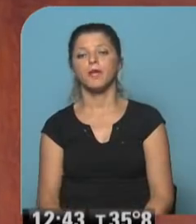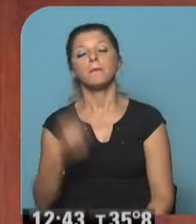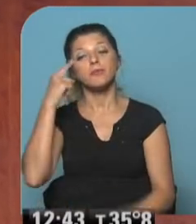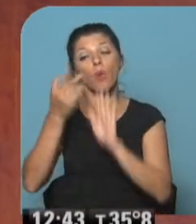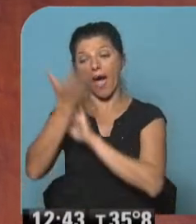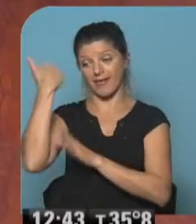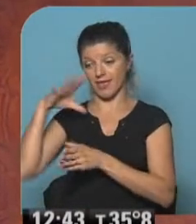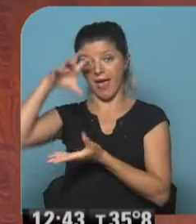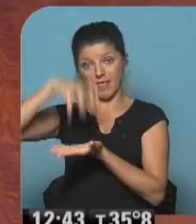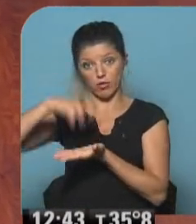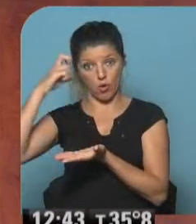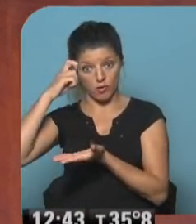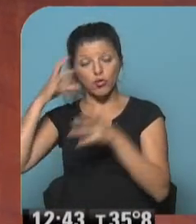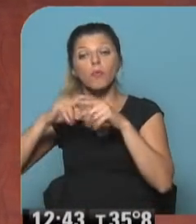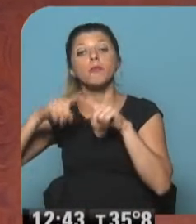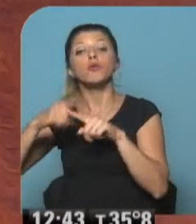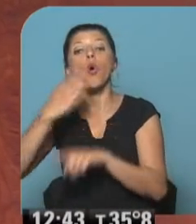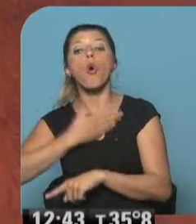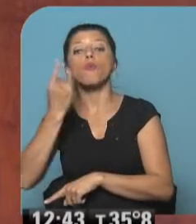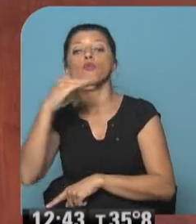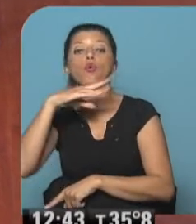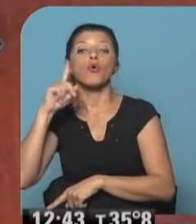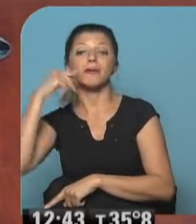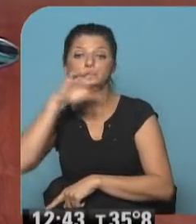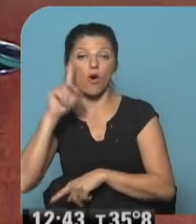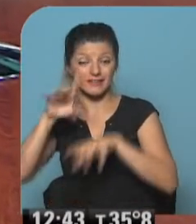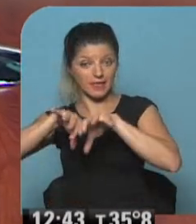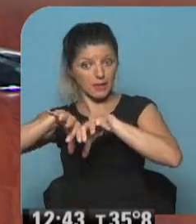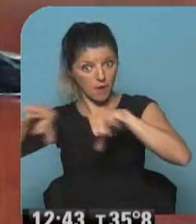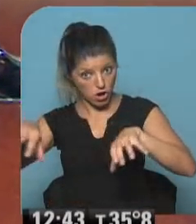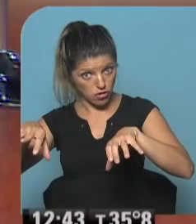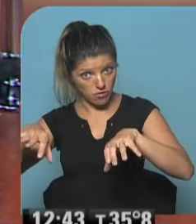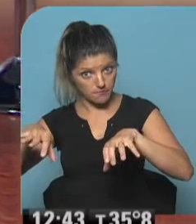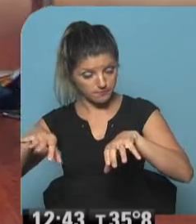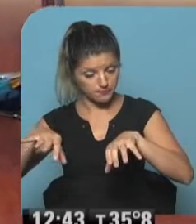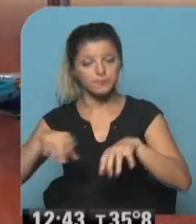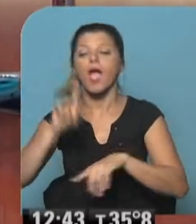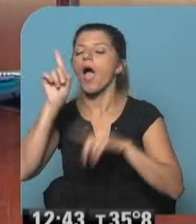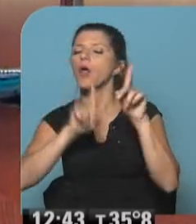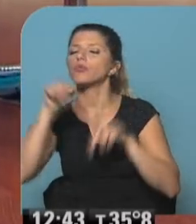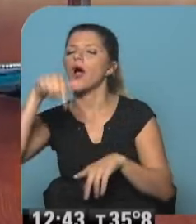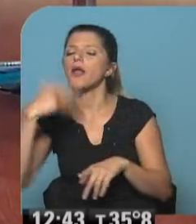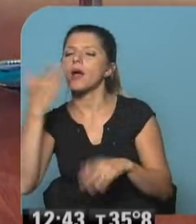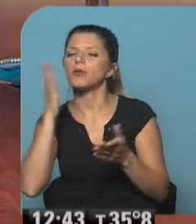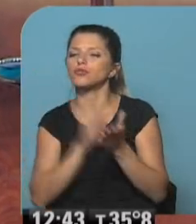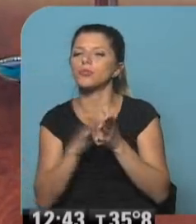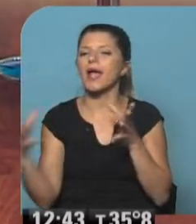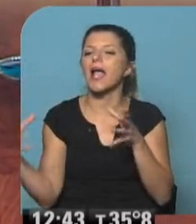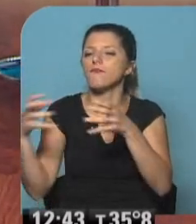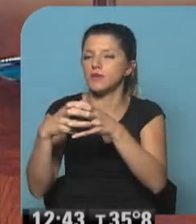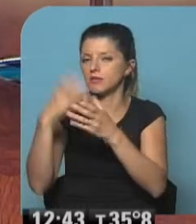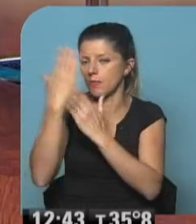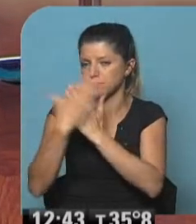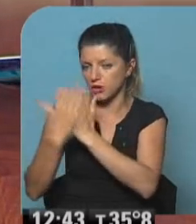en el Congreso. Ahora lo que se está hablando es de la posibilidad de un gabinete de unión nacional. Hay versiones,